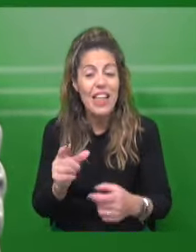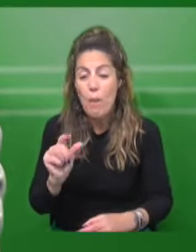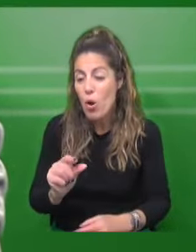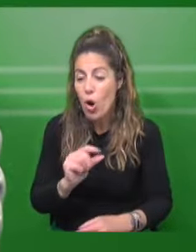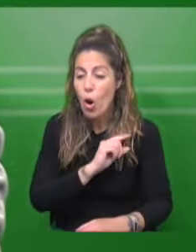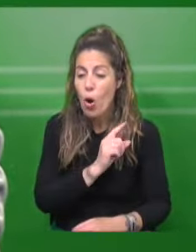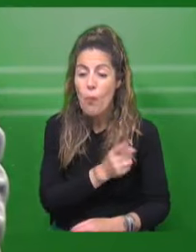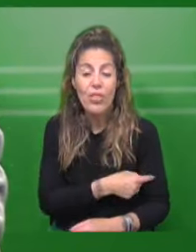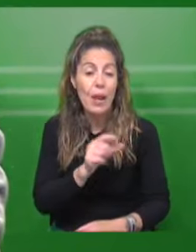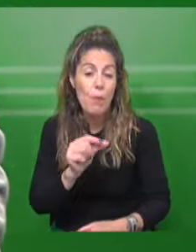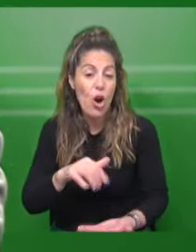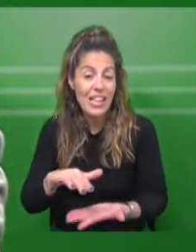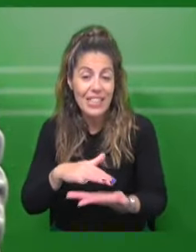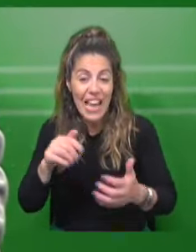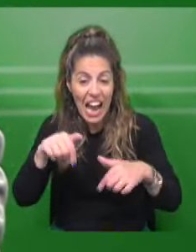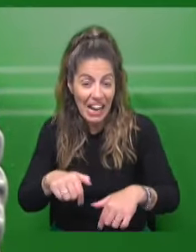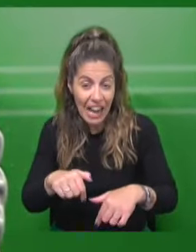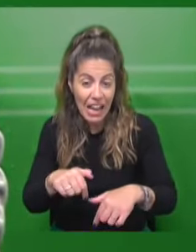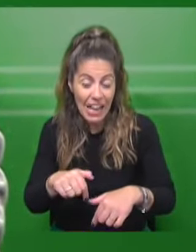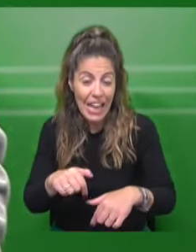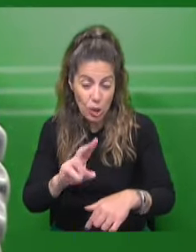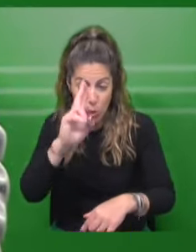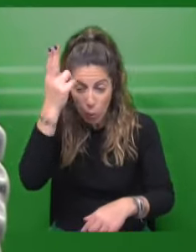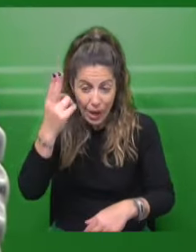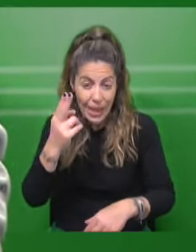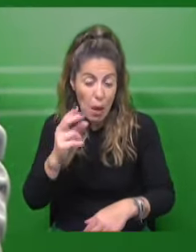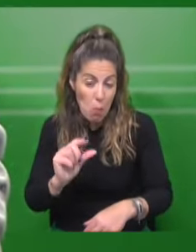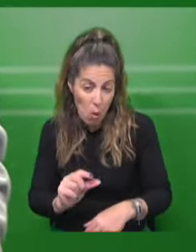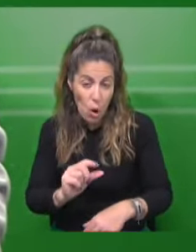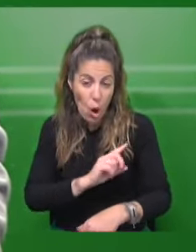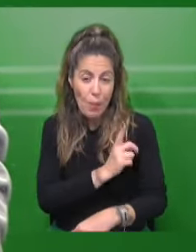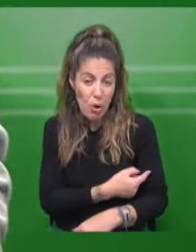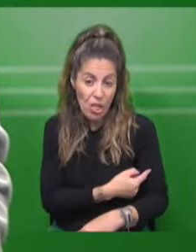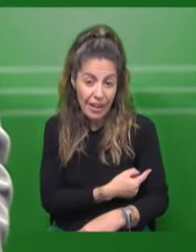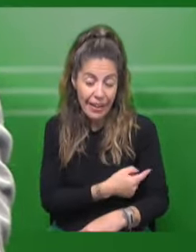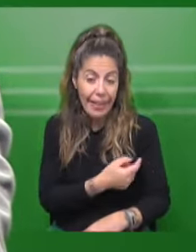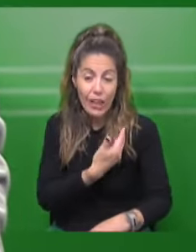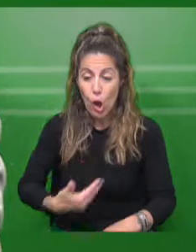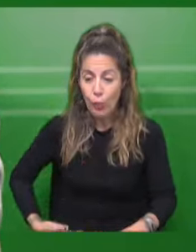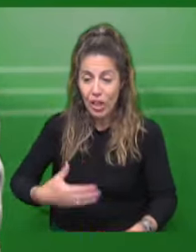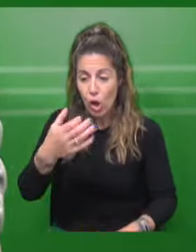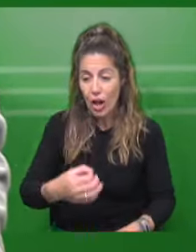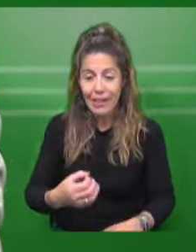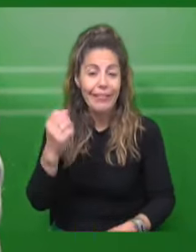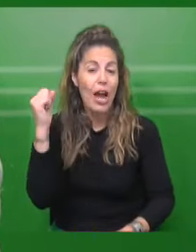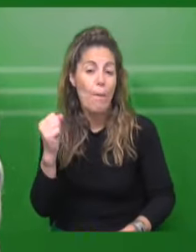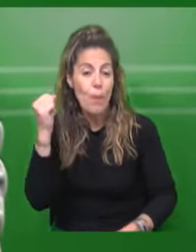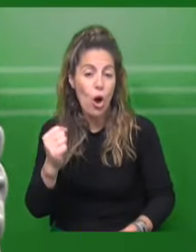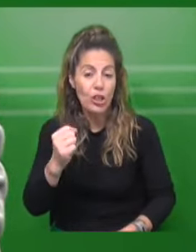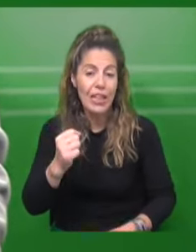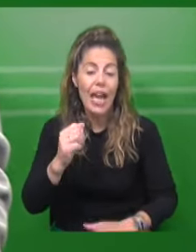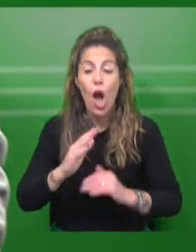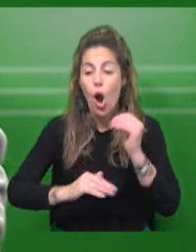otras áreas en Uruguay es muy escaso el poder de los gobiernos locales transporte Obras Públicas algunas